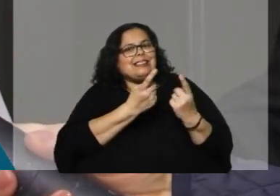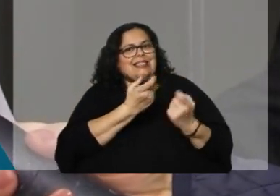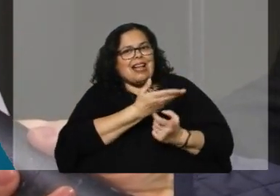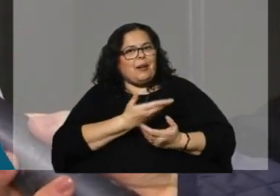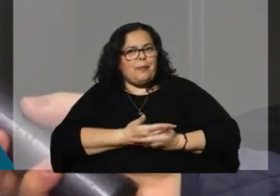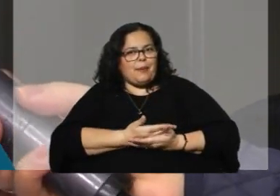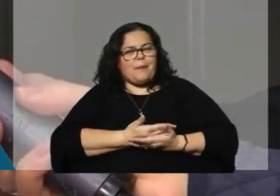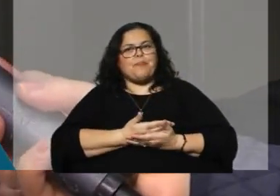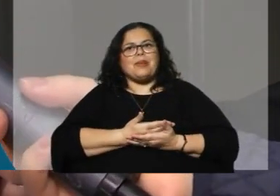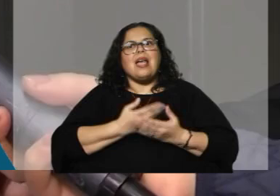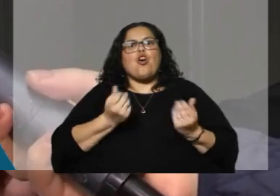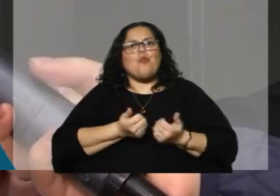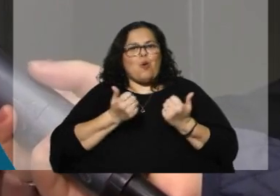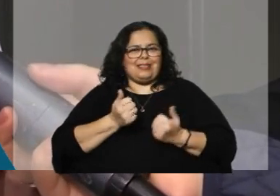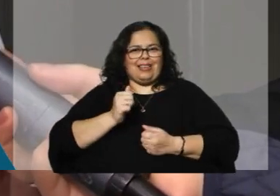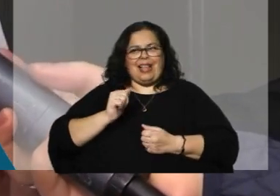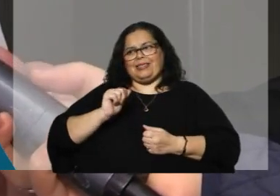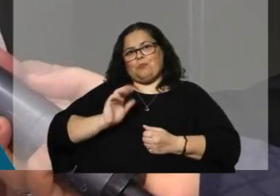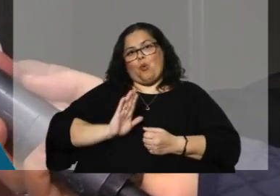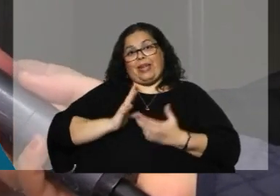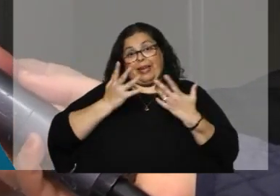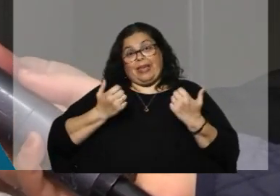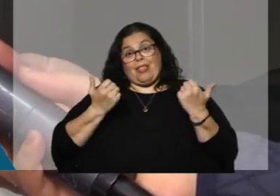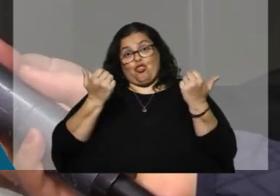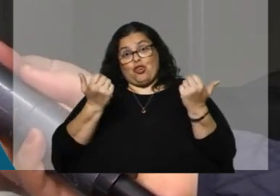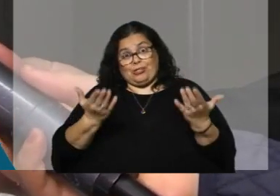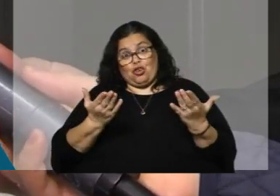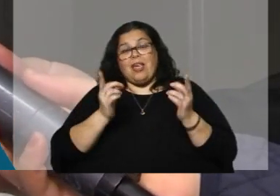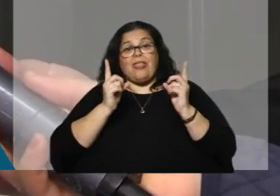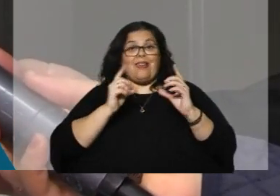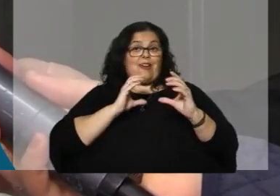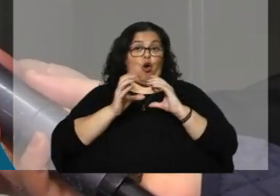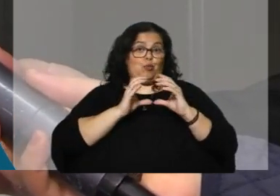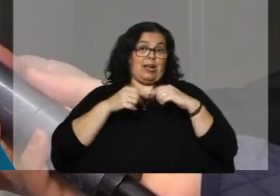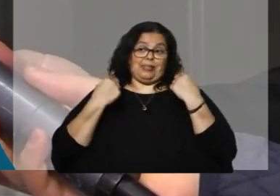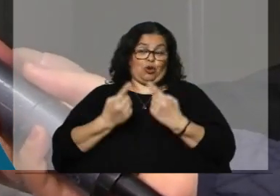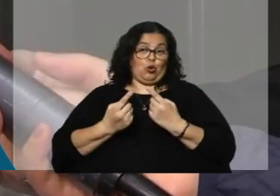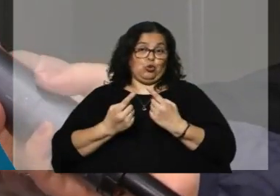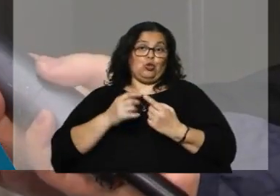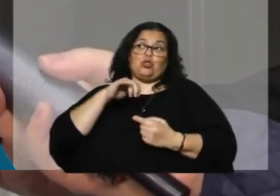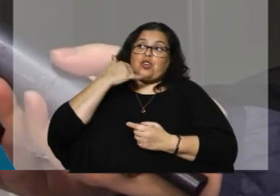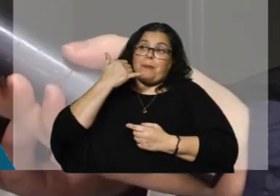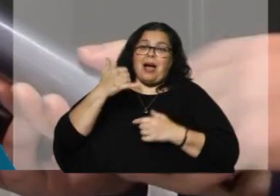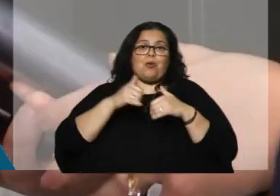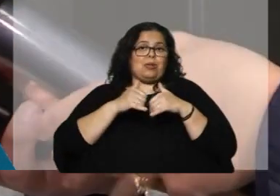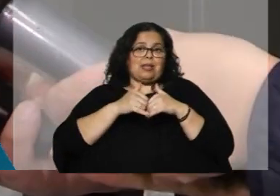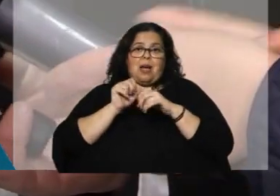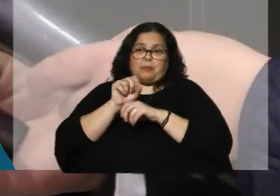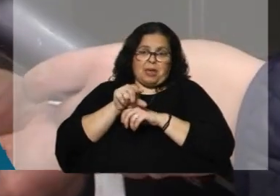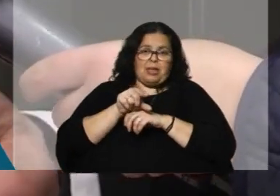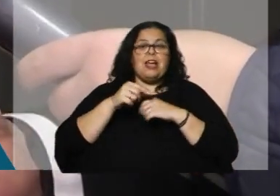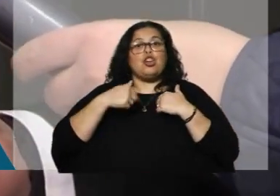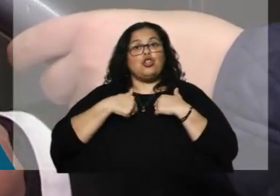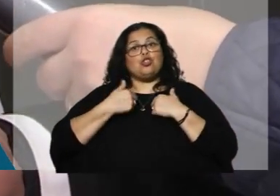¿cómo puede hacer? Bueno, es muy fácil donar, solo se tienen que comunicar con nosotros por los diferentes medios, teléfono, WhatsApp, mail. Nosotros le hacemos